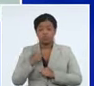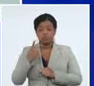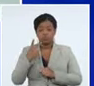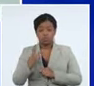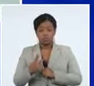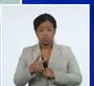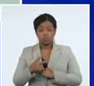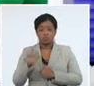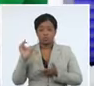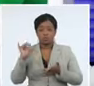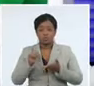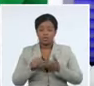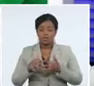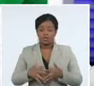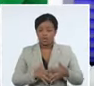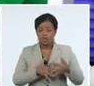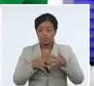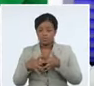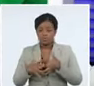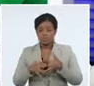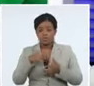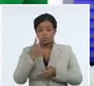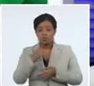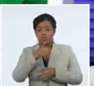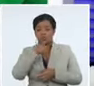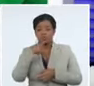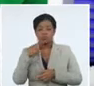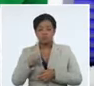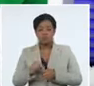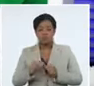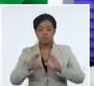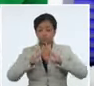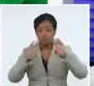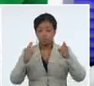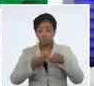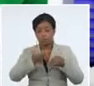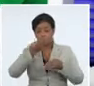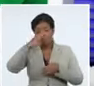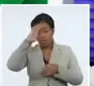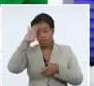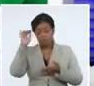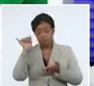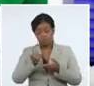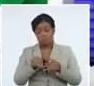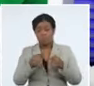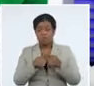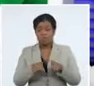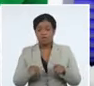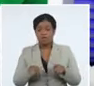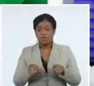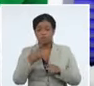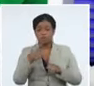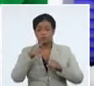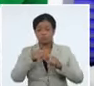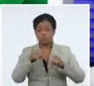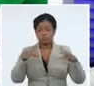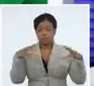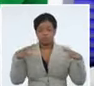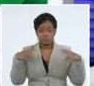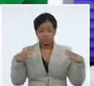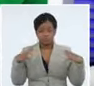Estados Unidos y 1 de Rusia. Todos viajeros cubanos, excepto esta viajera, es